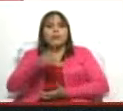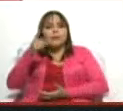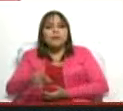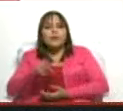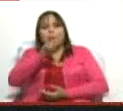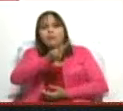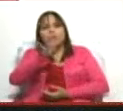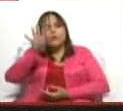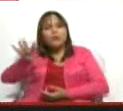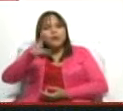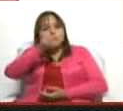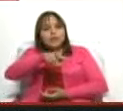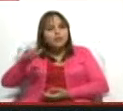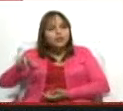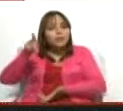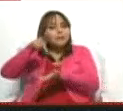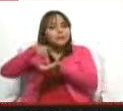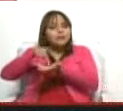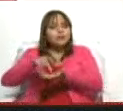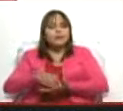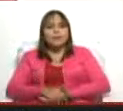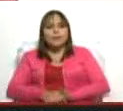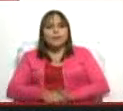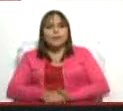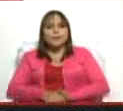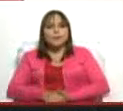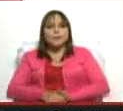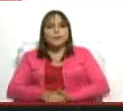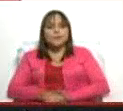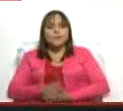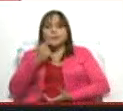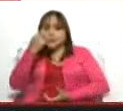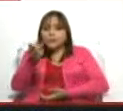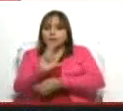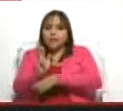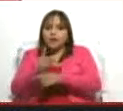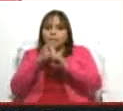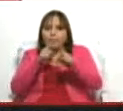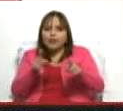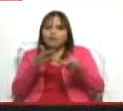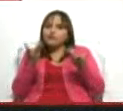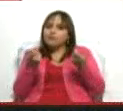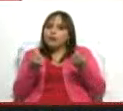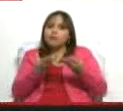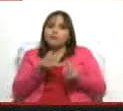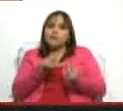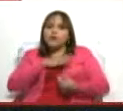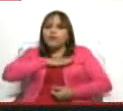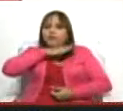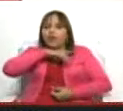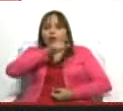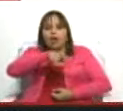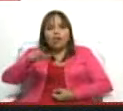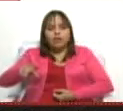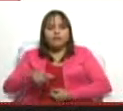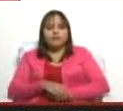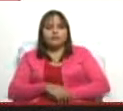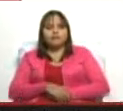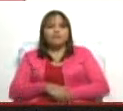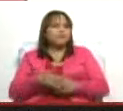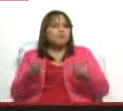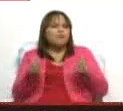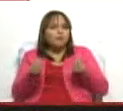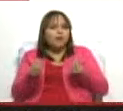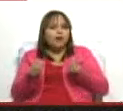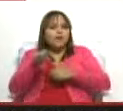24 compañeros y compañeras. Que se dice rápido, pero échenle números si quieren. ¿Para qué? Para la defensa